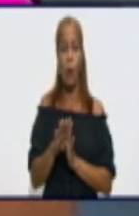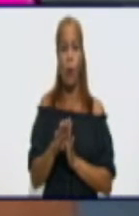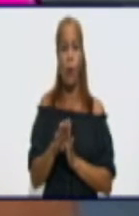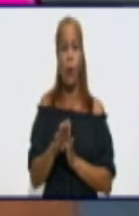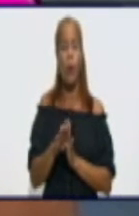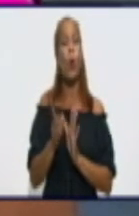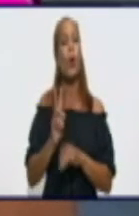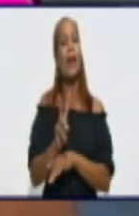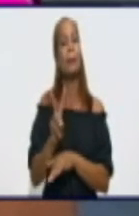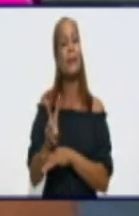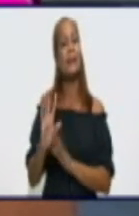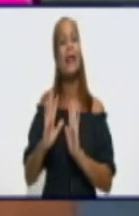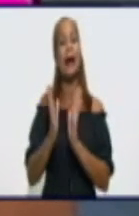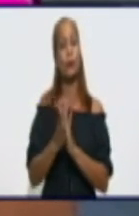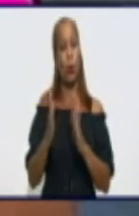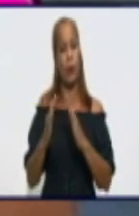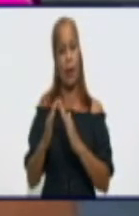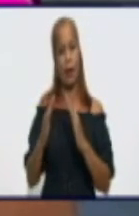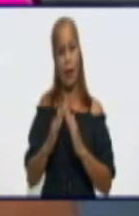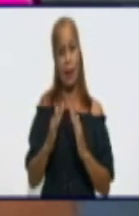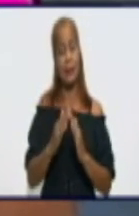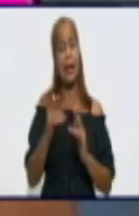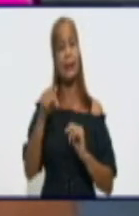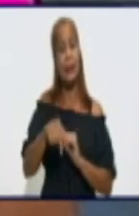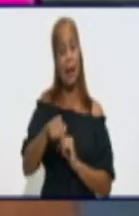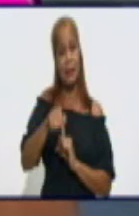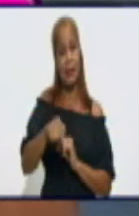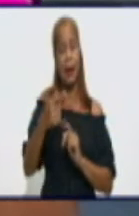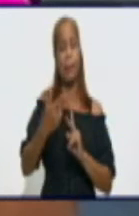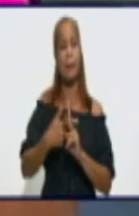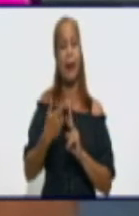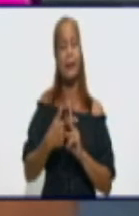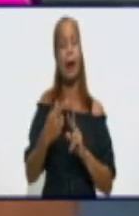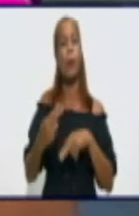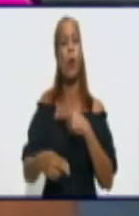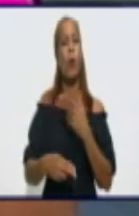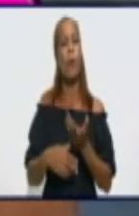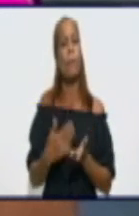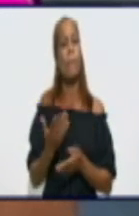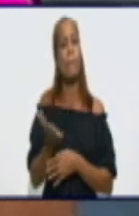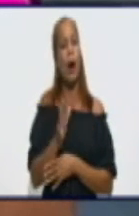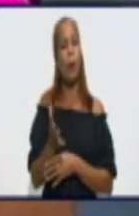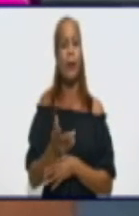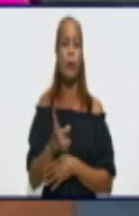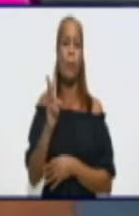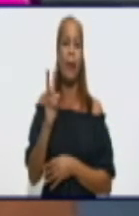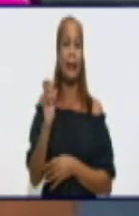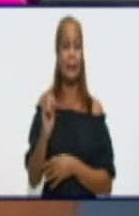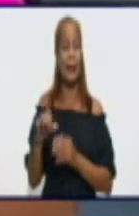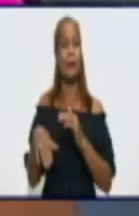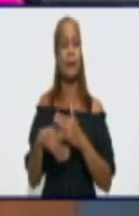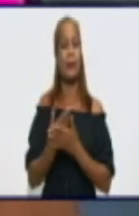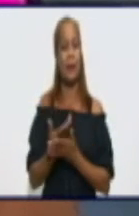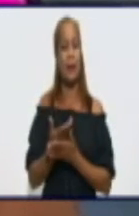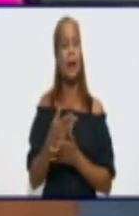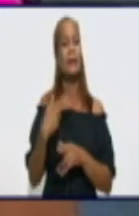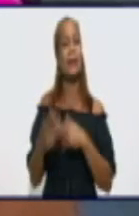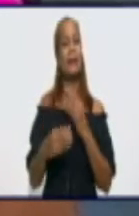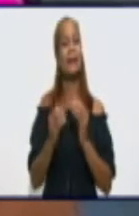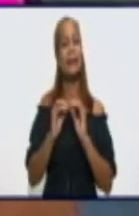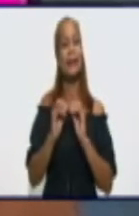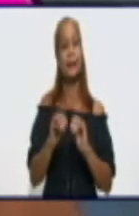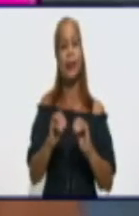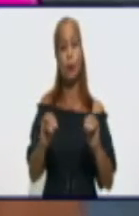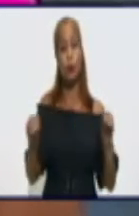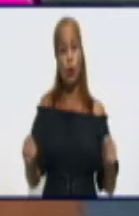casas. Y aquí vayamos, hace unos 20 días se encontraba en la distribución de